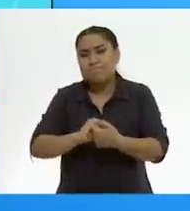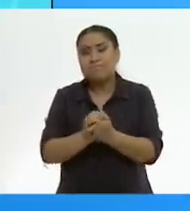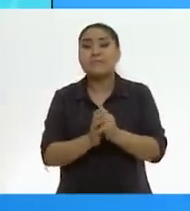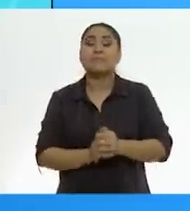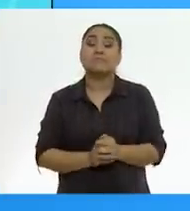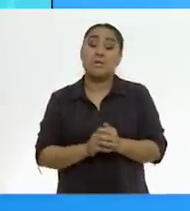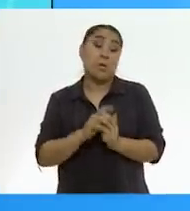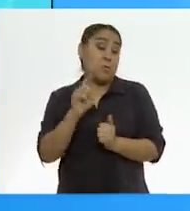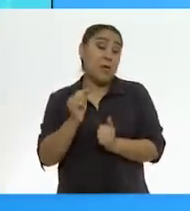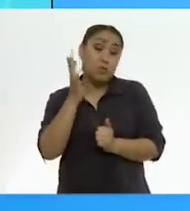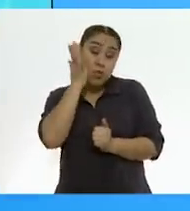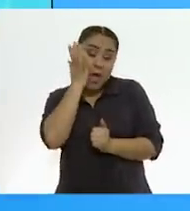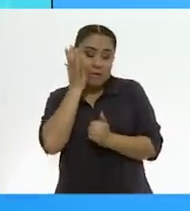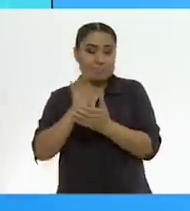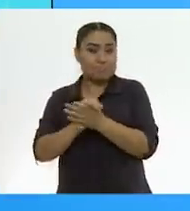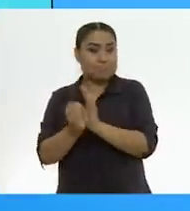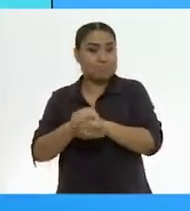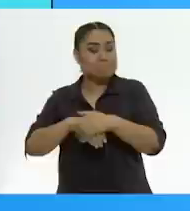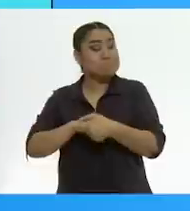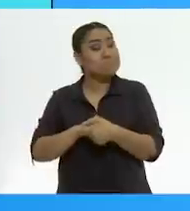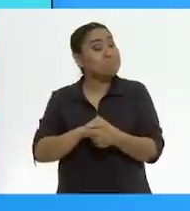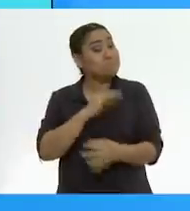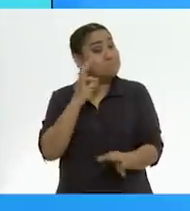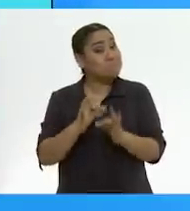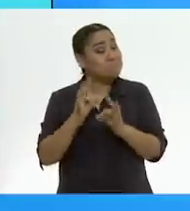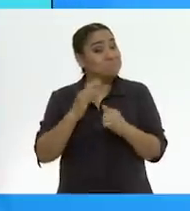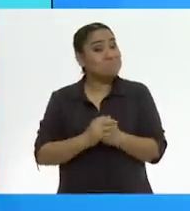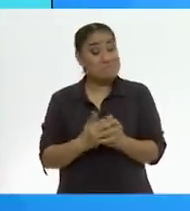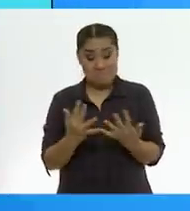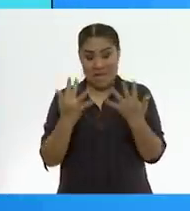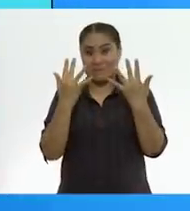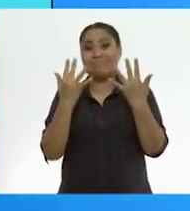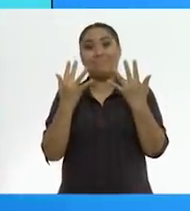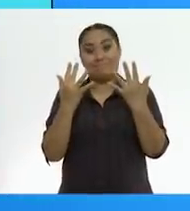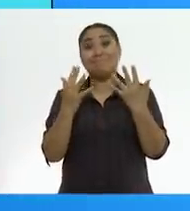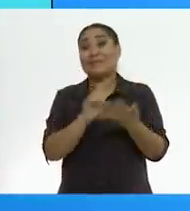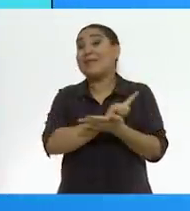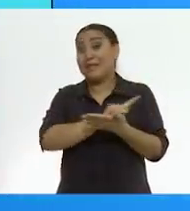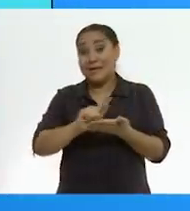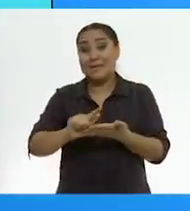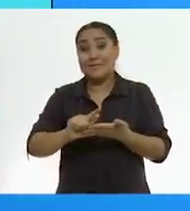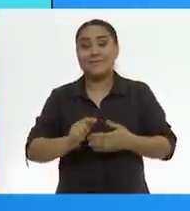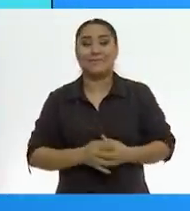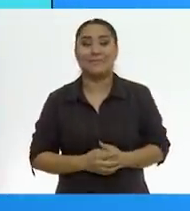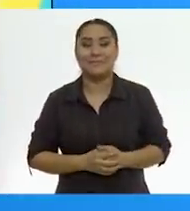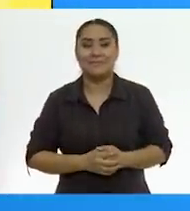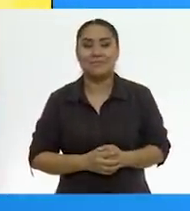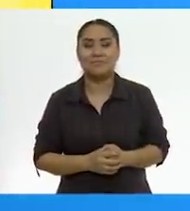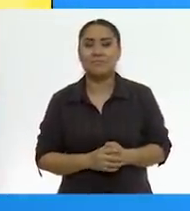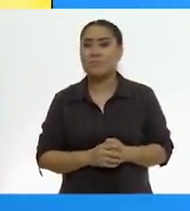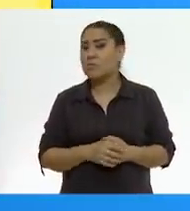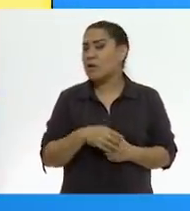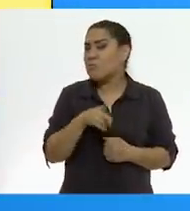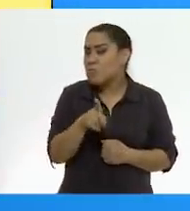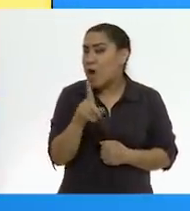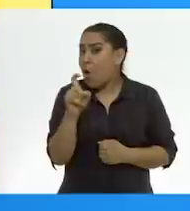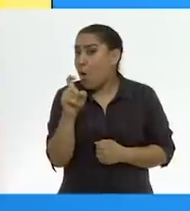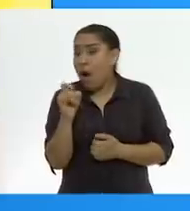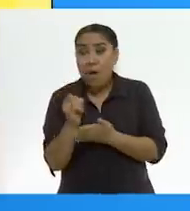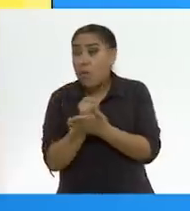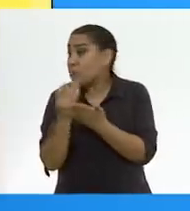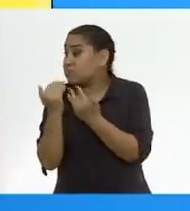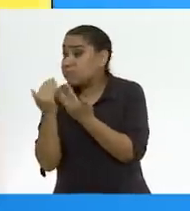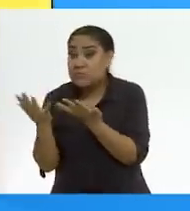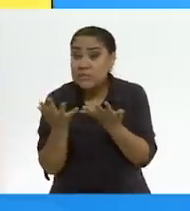Sécalas con una toalla. ¡Y listo! ¡Tus manos están limpias! Si no tienes agua y jabón,